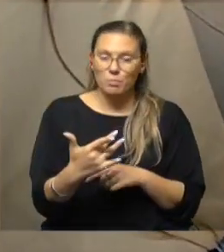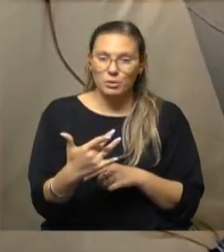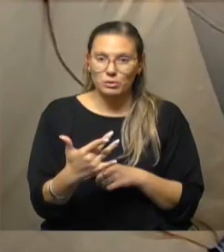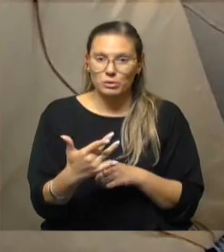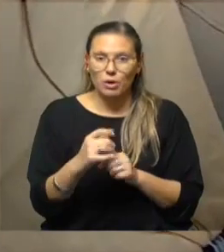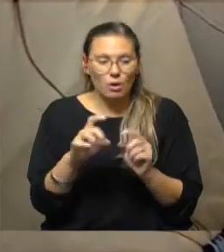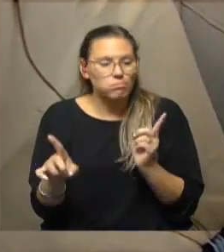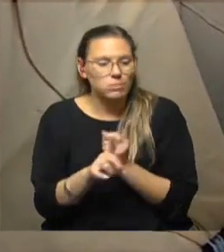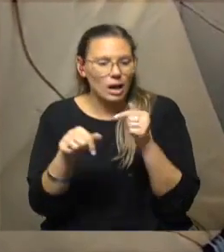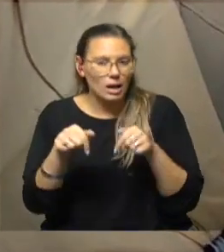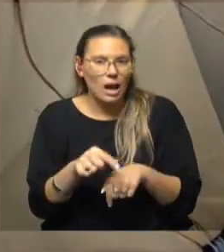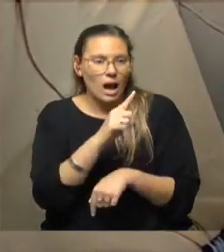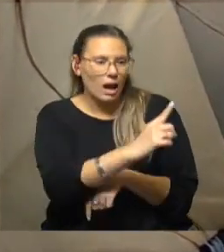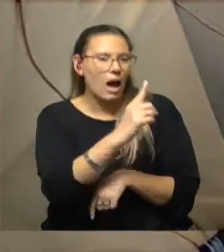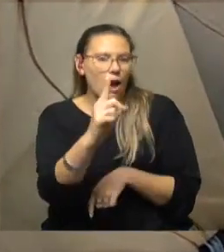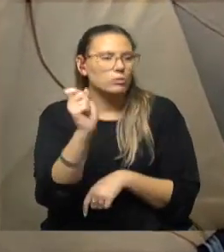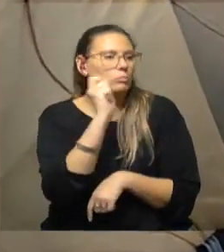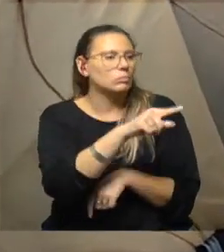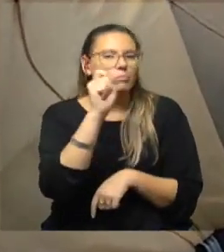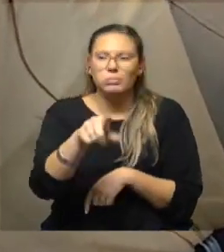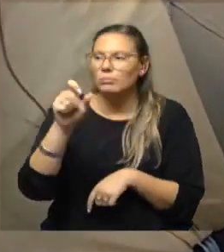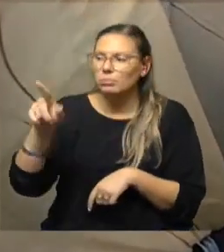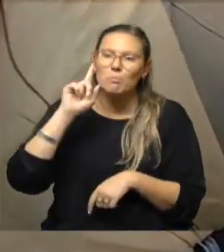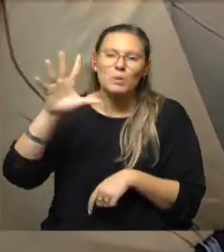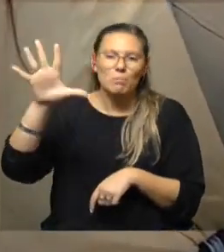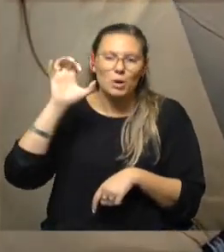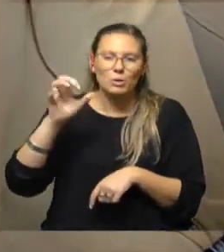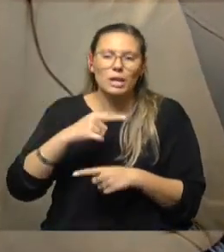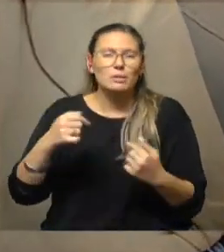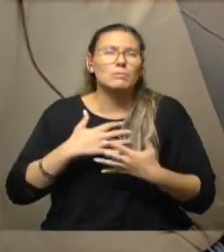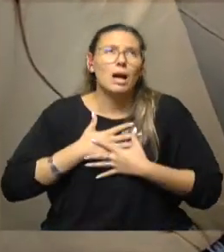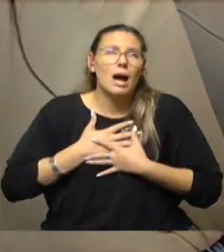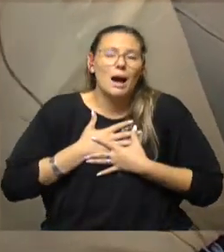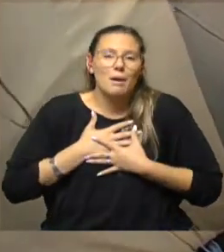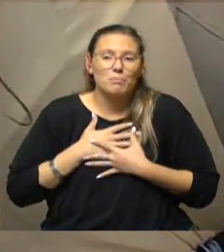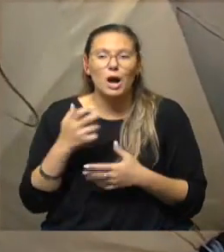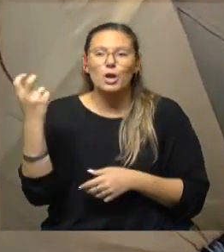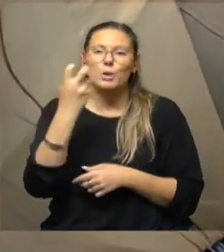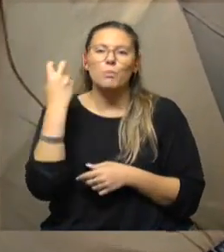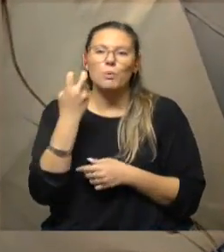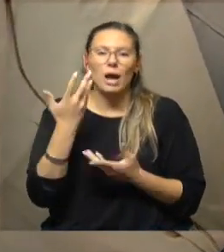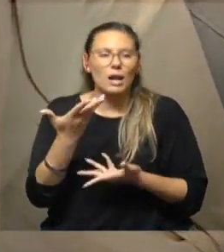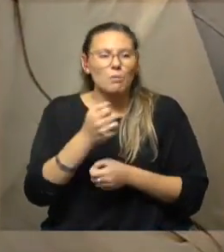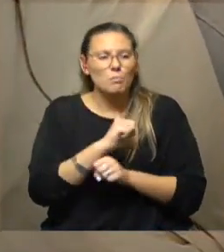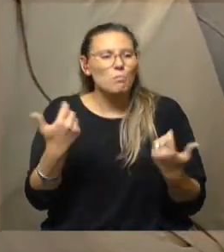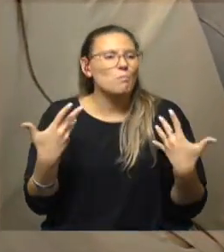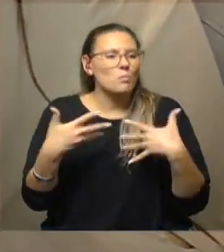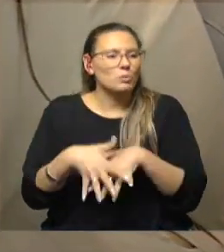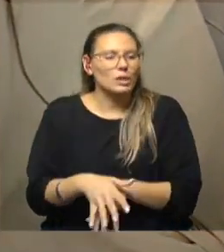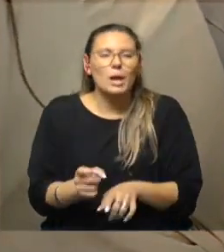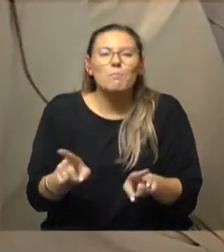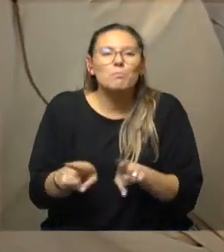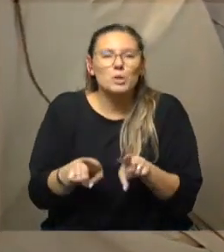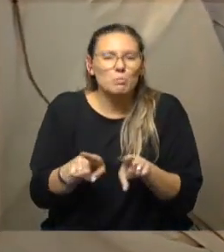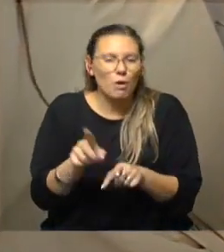nos encontramos aquí cada uno con su territorio y su memoria, con las cosas que ama, y buscar un territorio común. Para